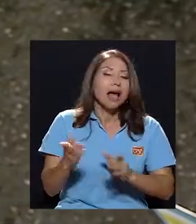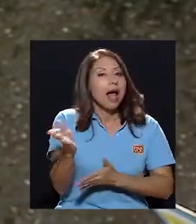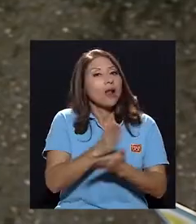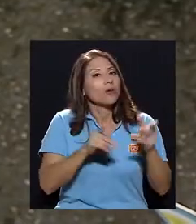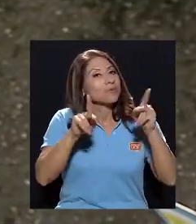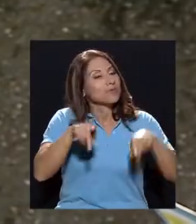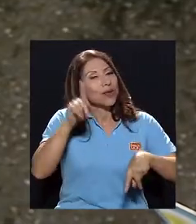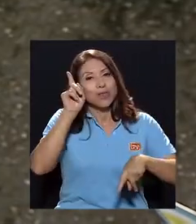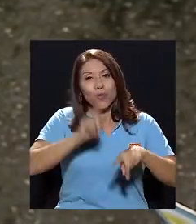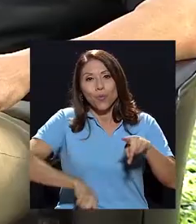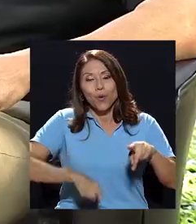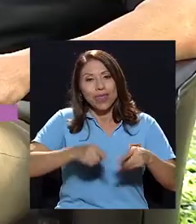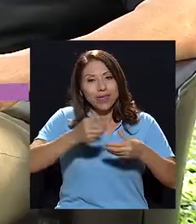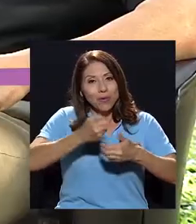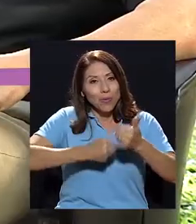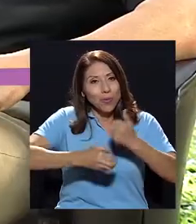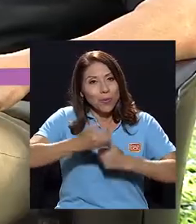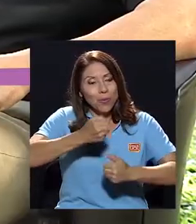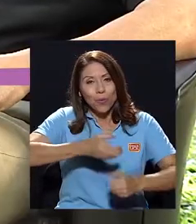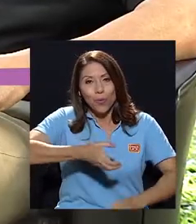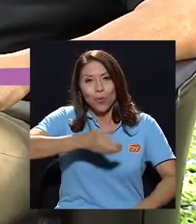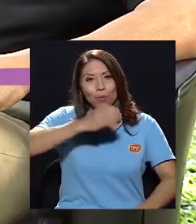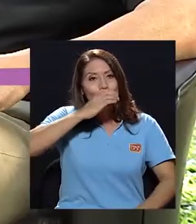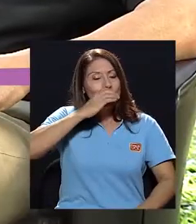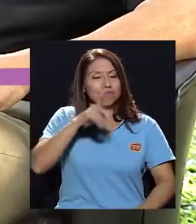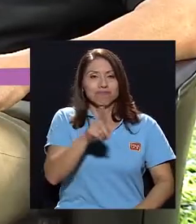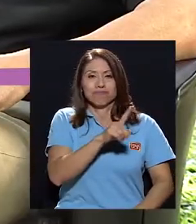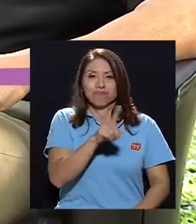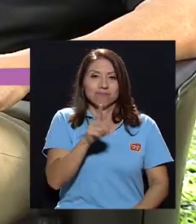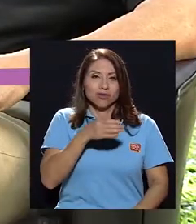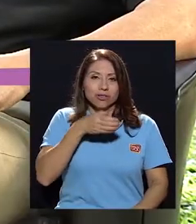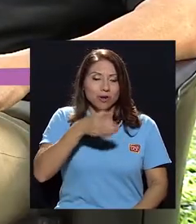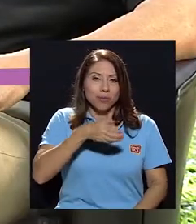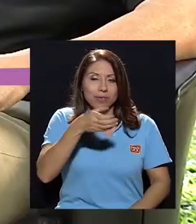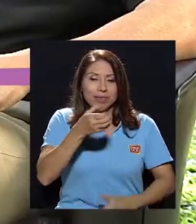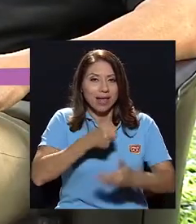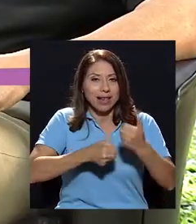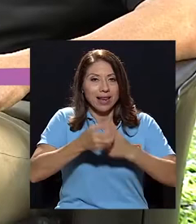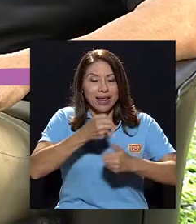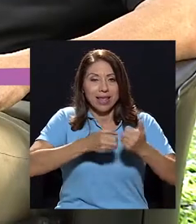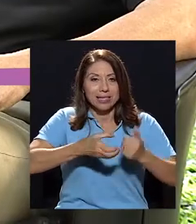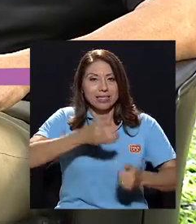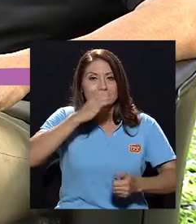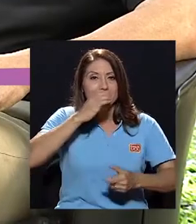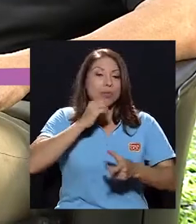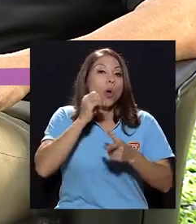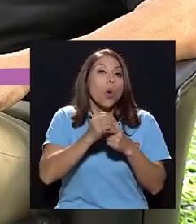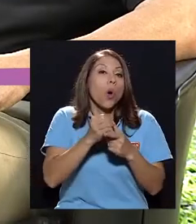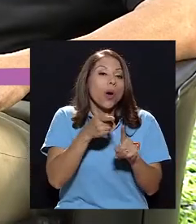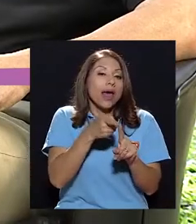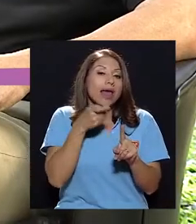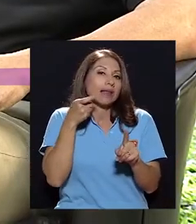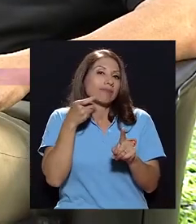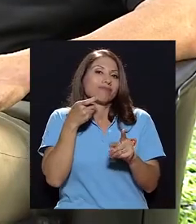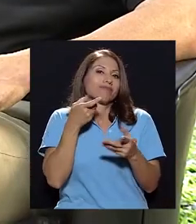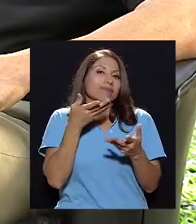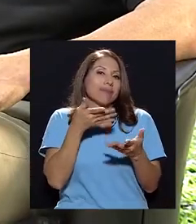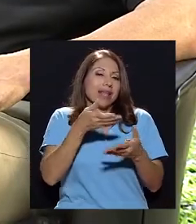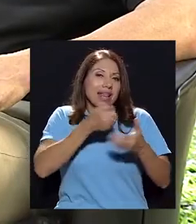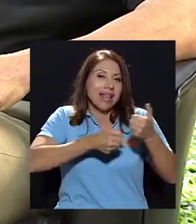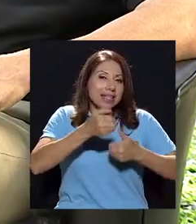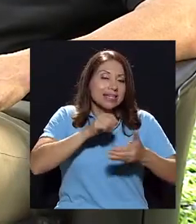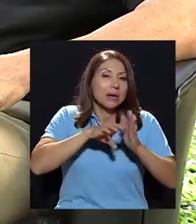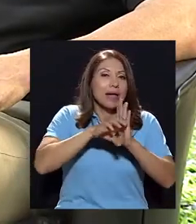personas que no les cae bien la leche, ¿verdad? Entonces, no se recomienda que tomen leche o lácteos, ¿verdad? Por ejemplo,